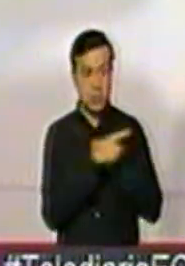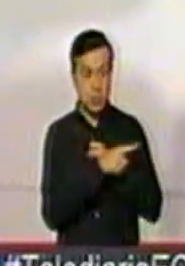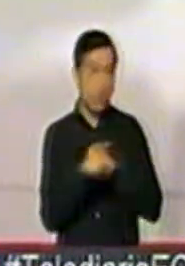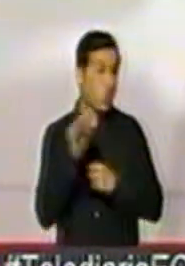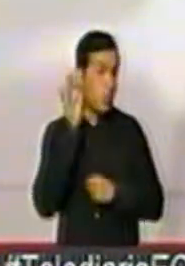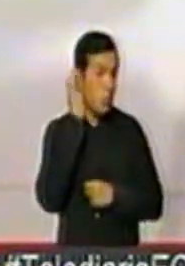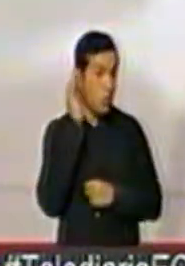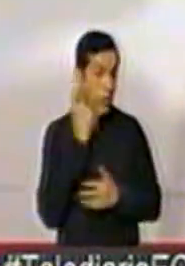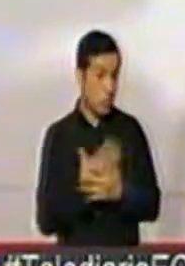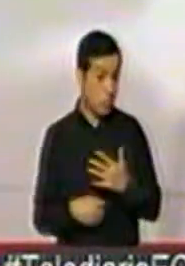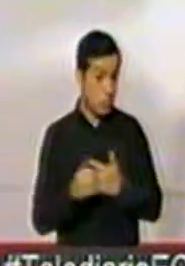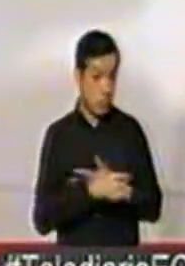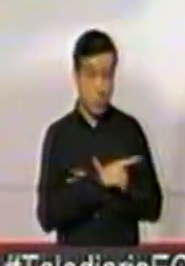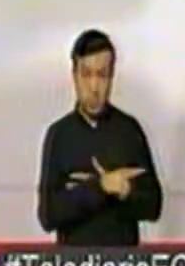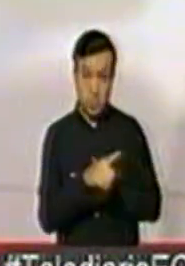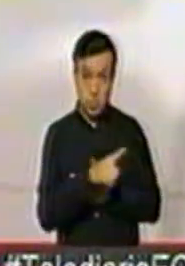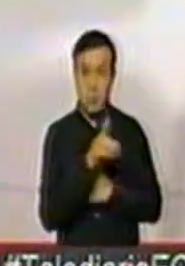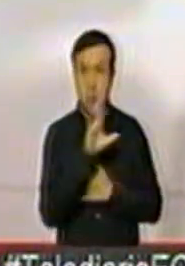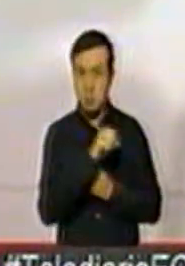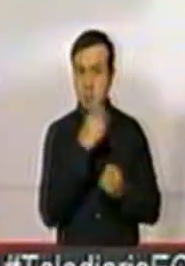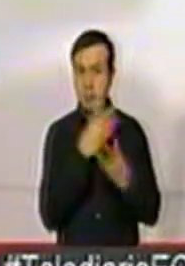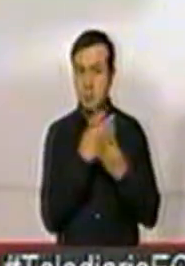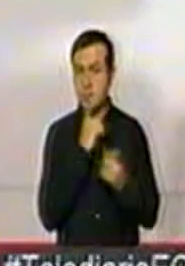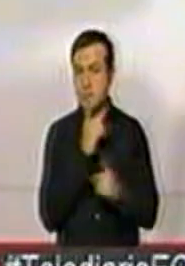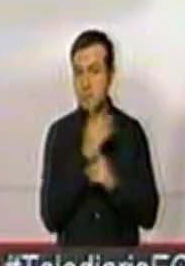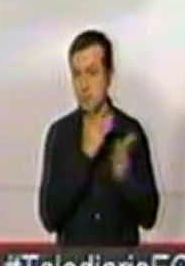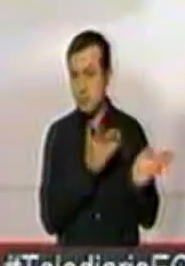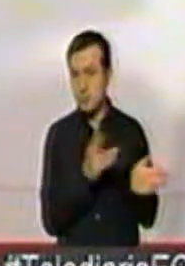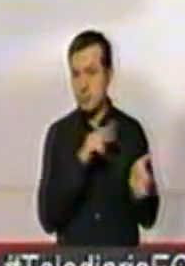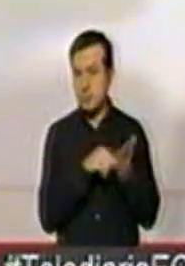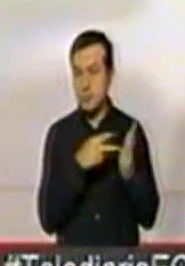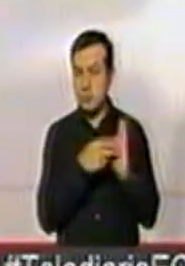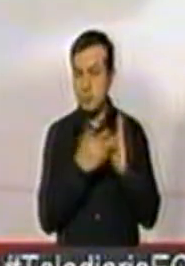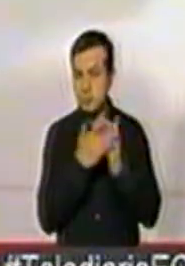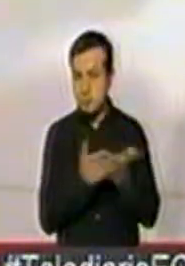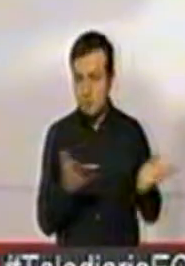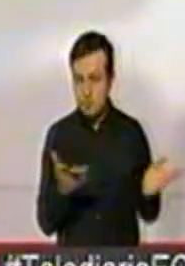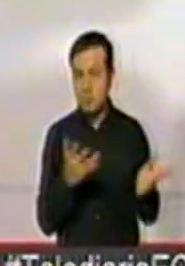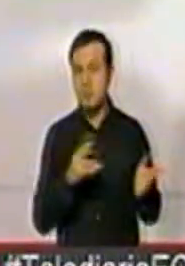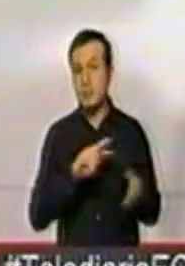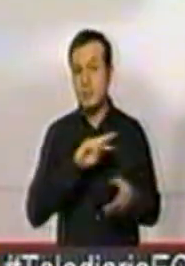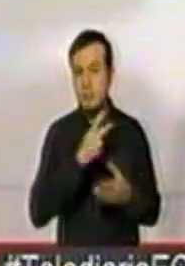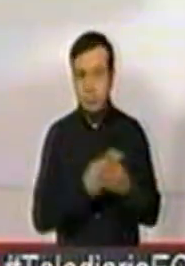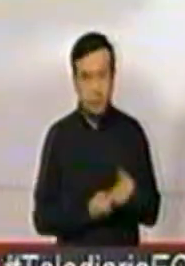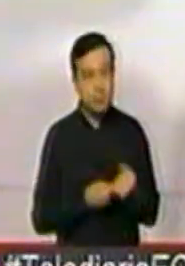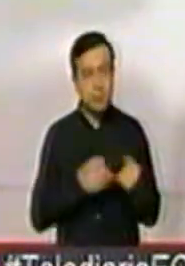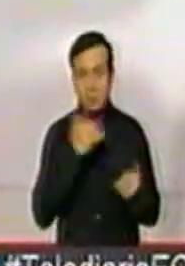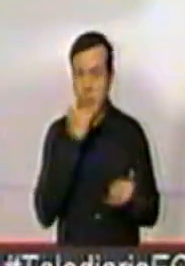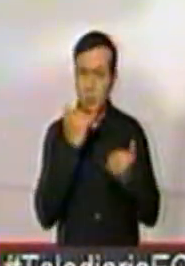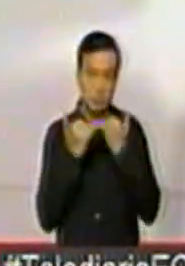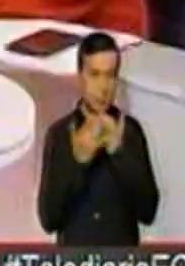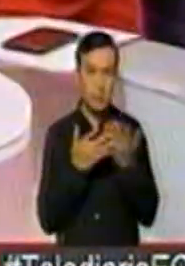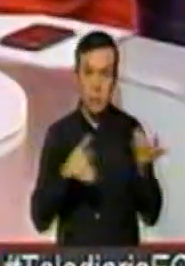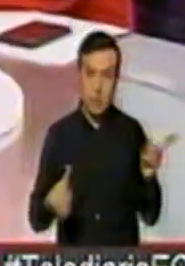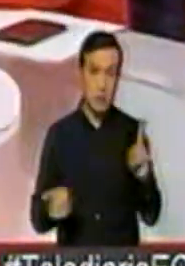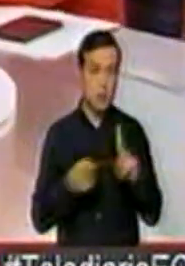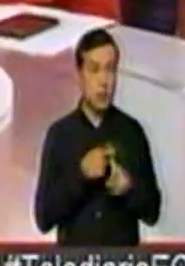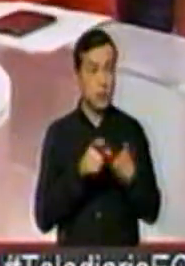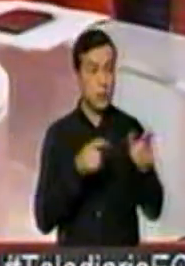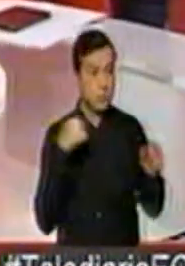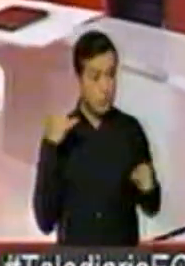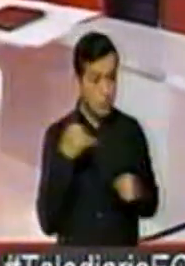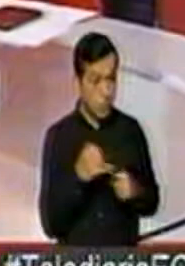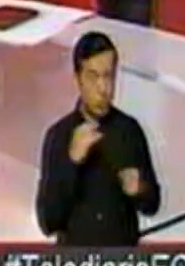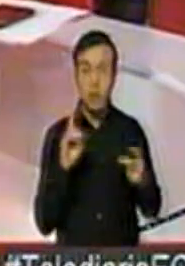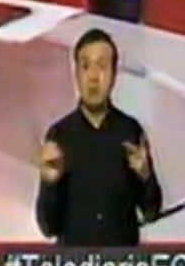mujeres que se han sometido o que han practicado este aborto, lo que constituye, como digo, una doble criminalización, porque por un lado son víctimas de una violación